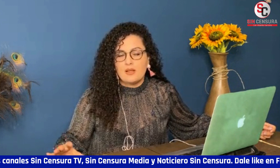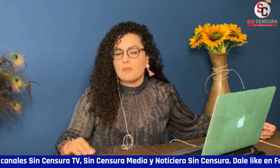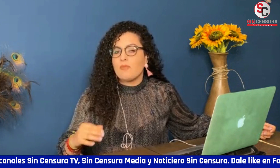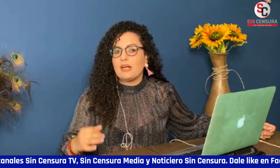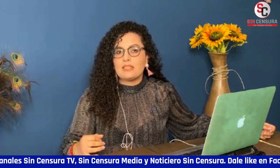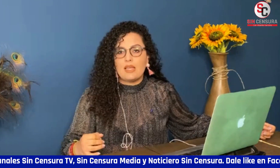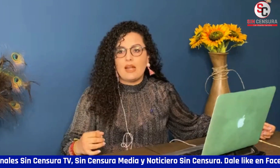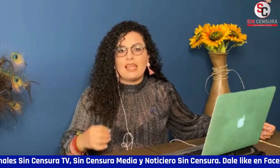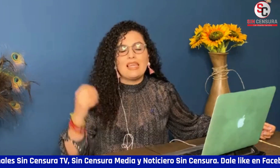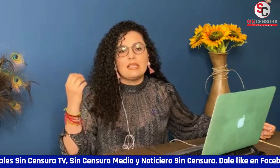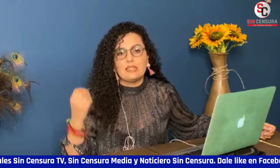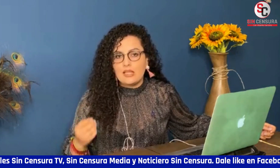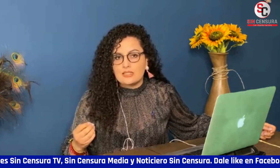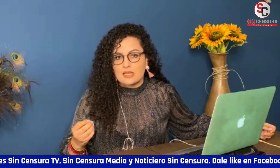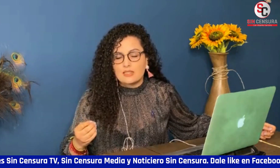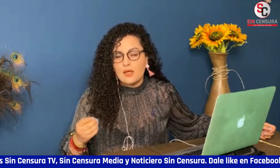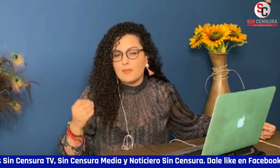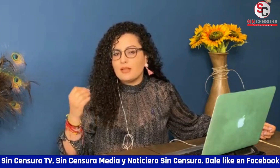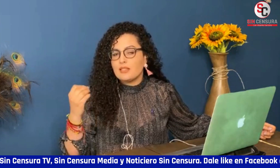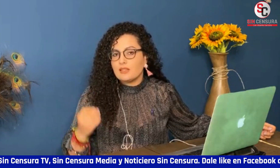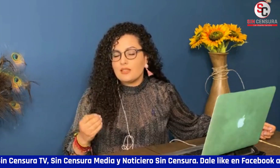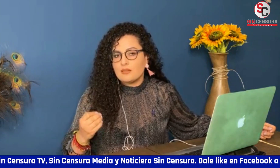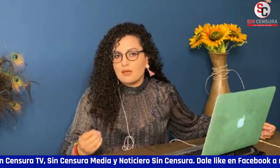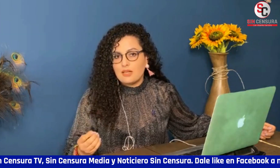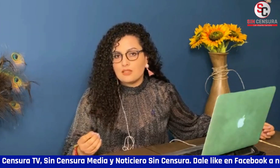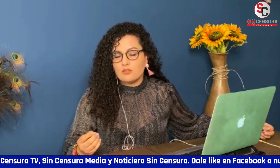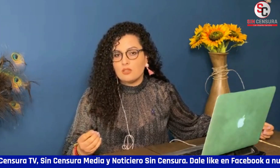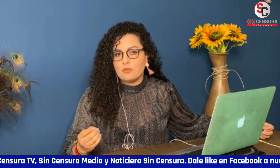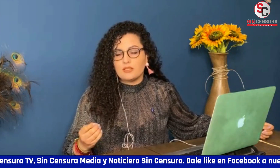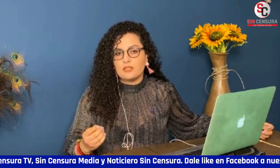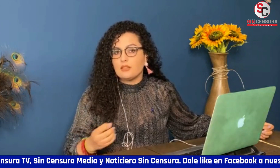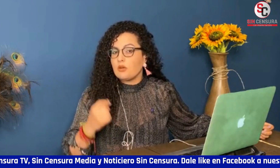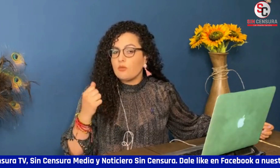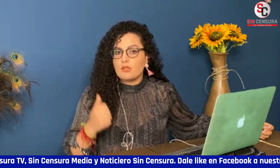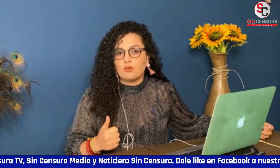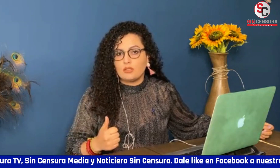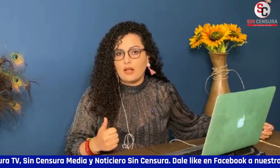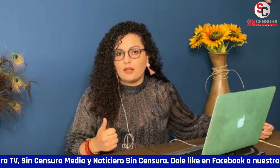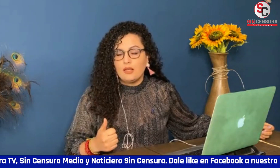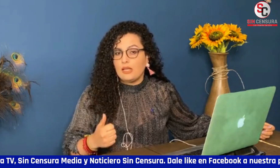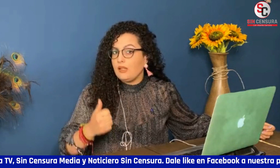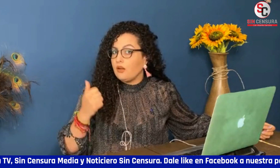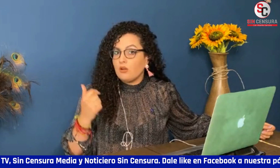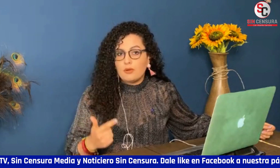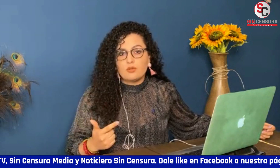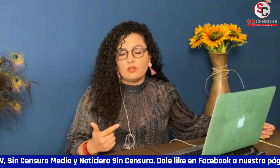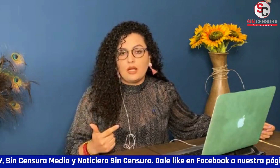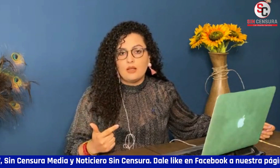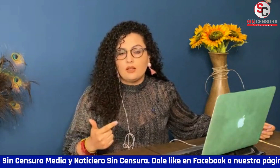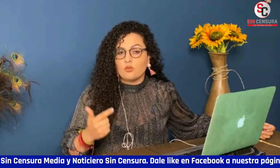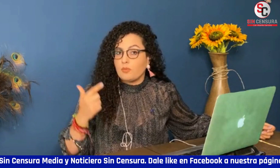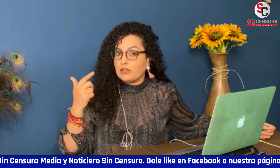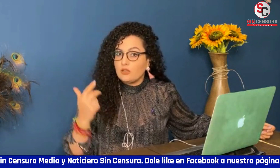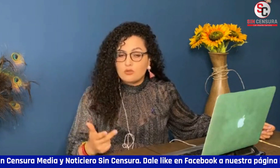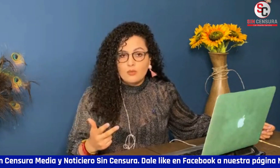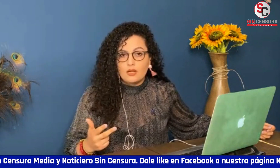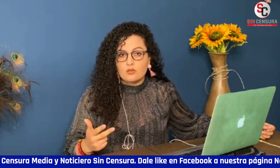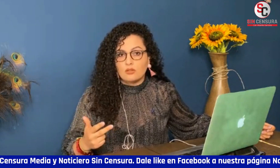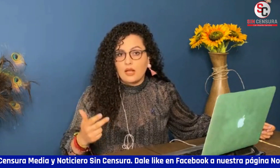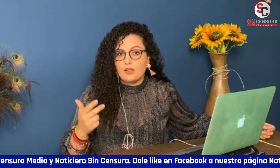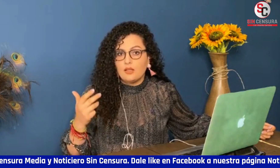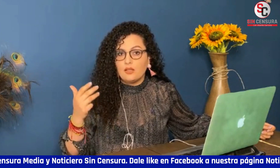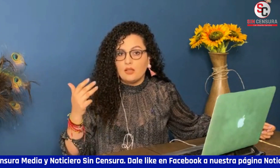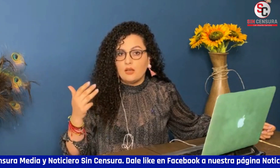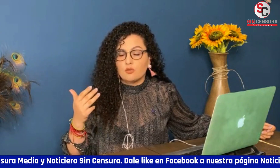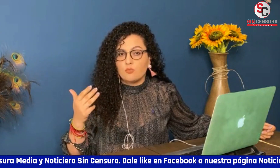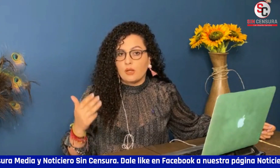desgarradoras, van a ser intensas, van a ser 3 semanas en donde el presidente no va a soltar, el INE no va a soltar, los partidos no van a